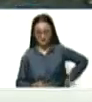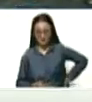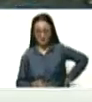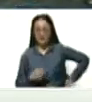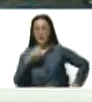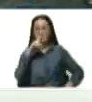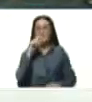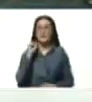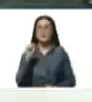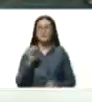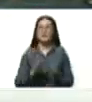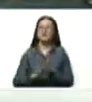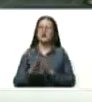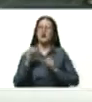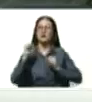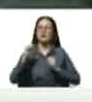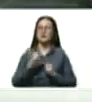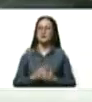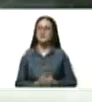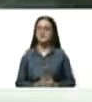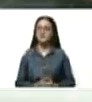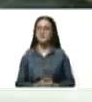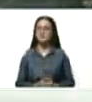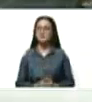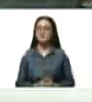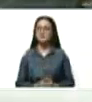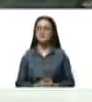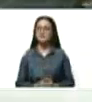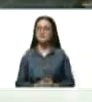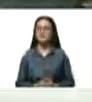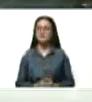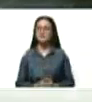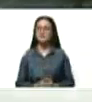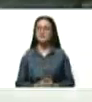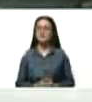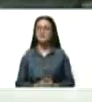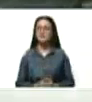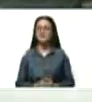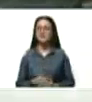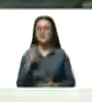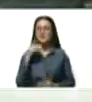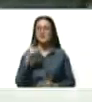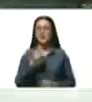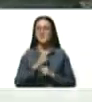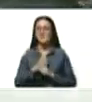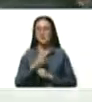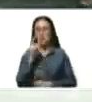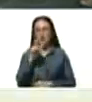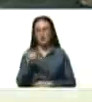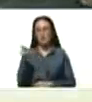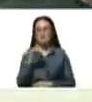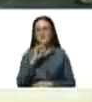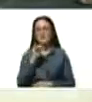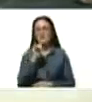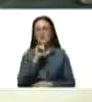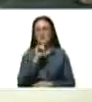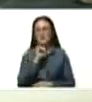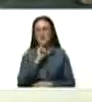Maduro, pa'lante, tú llevas el volante. Ah, mira, qué casualidad. Yo sabía porque el Potro me informó que hace como un